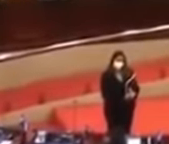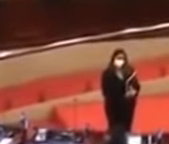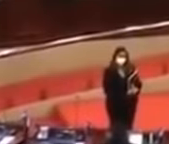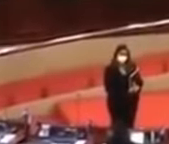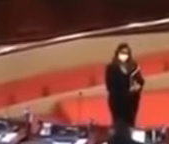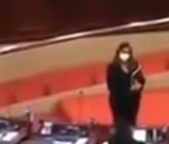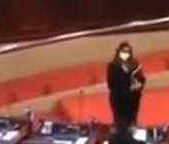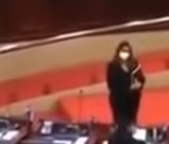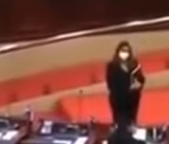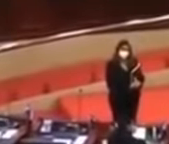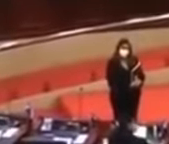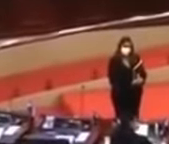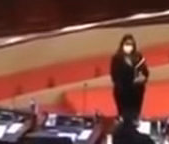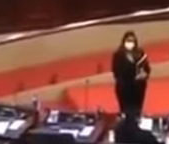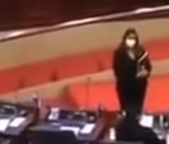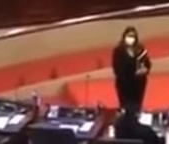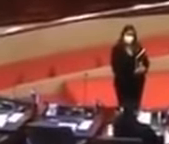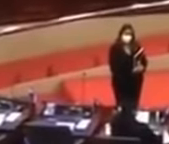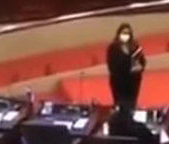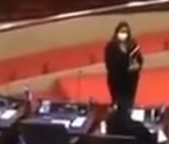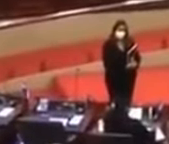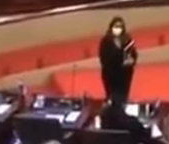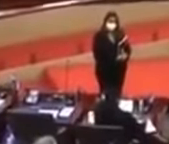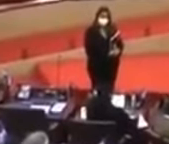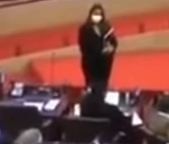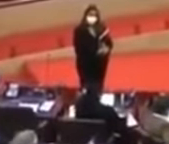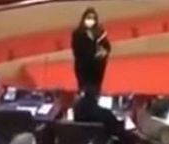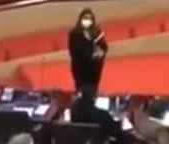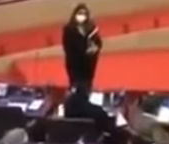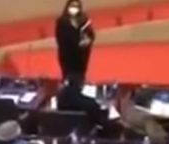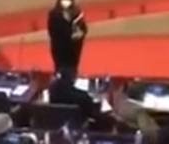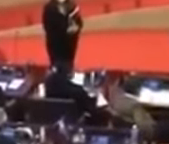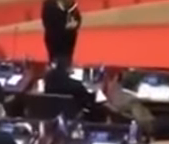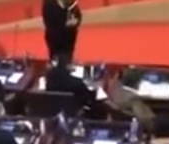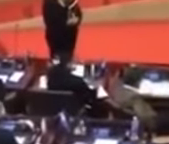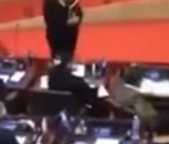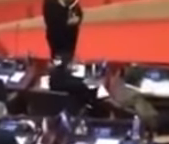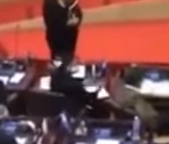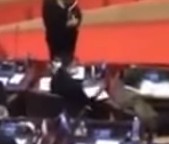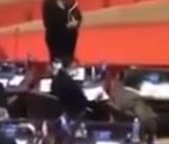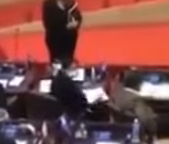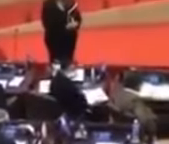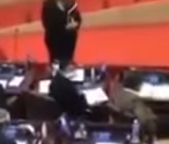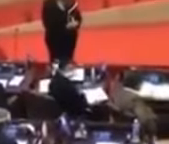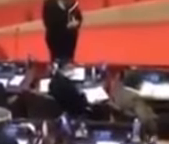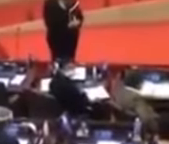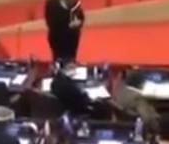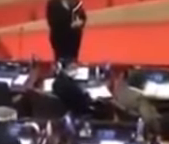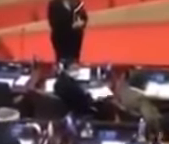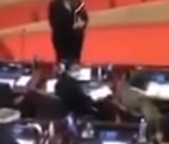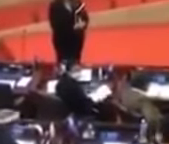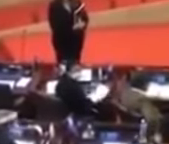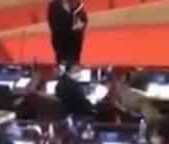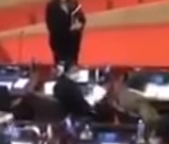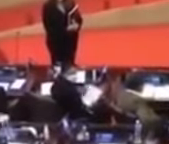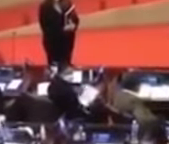No estamos, usted plantea el decoro, señorita, porque usted es una empleada y tiene que respetar el órgano de